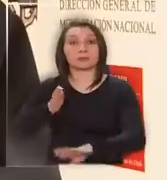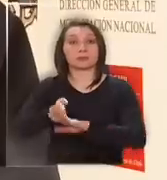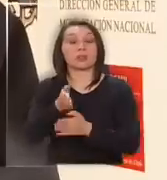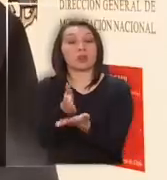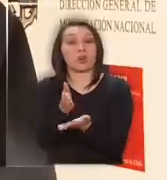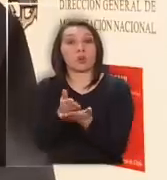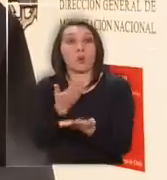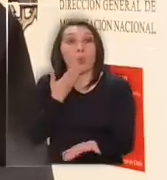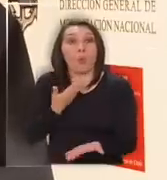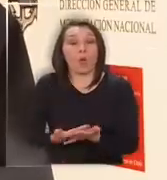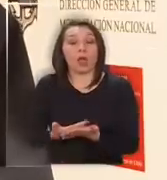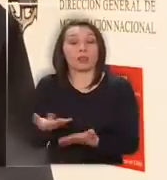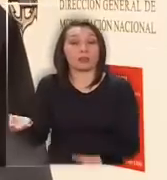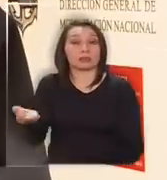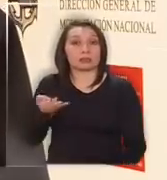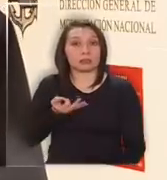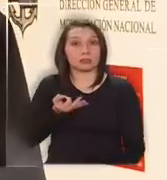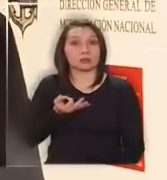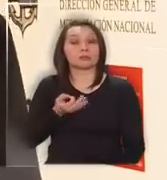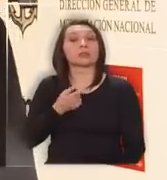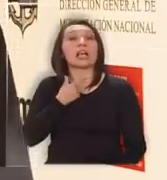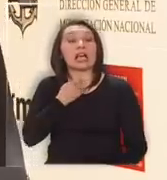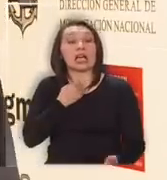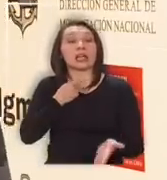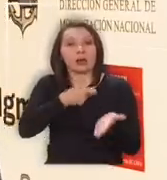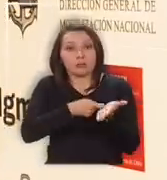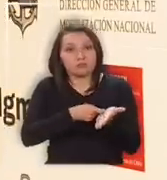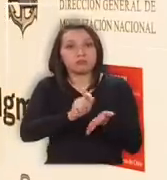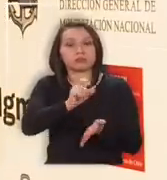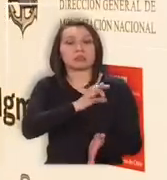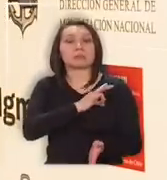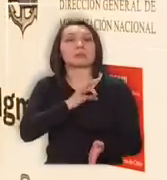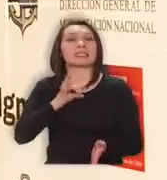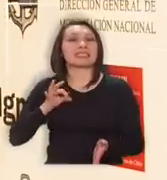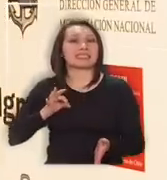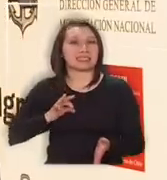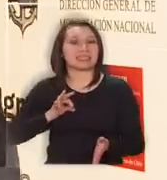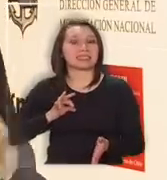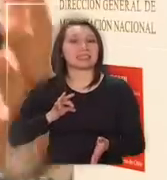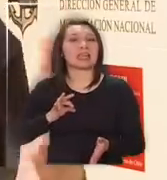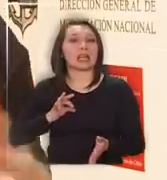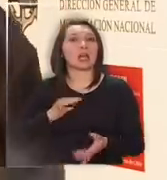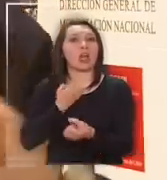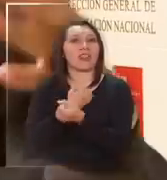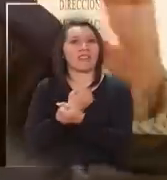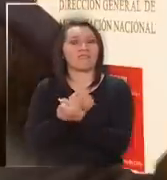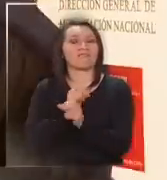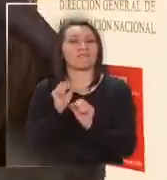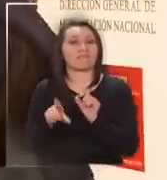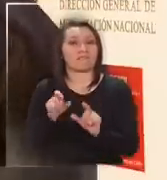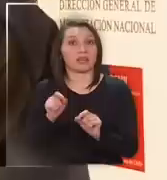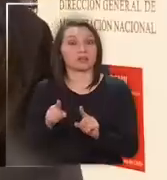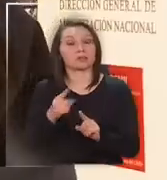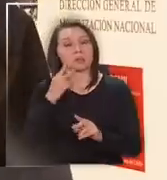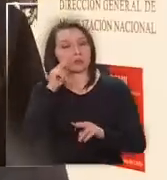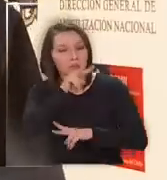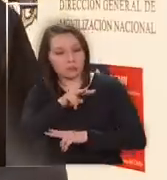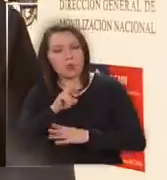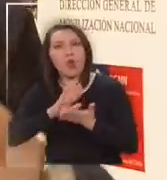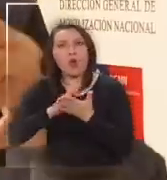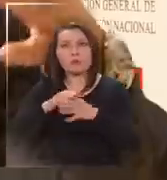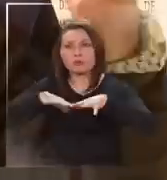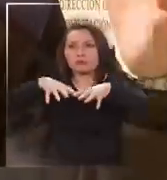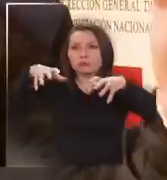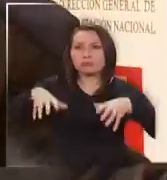cuando nos dicen que quieren ser acreditados por el Ministerio de Defensa. Vemos la infraestructura, vemos la capacidad que tiene el colegio,